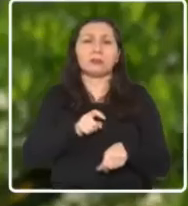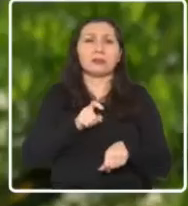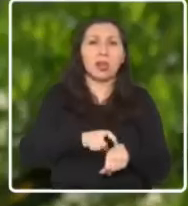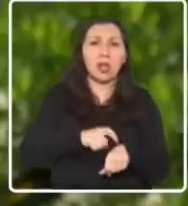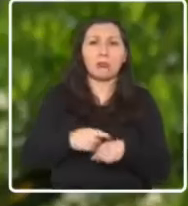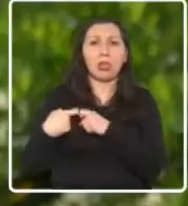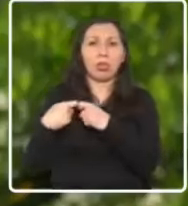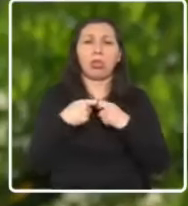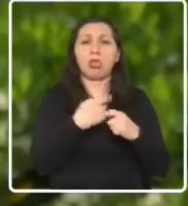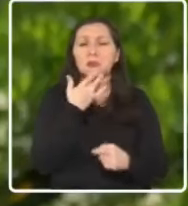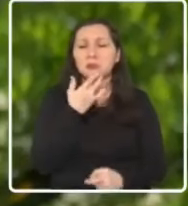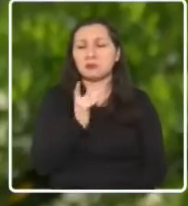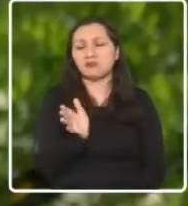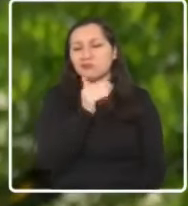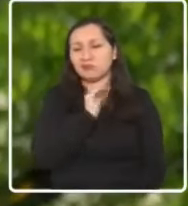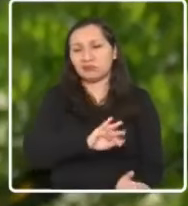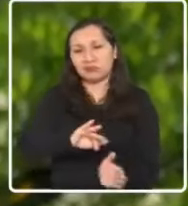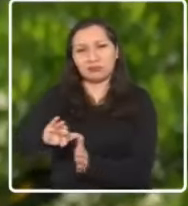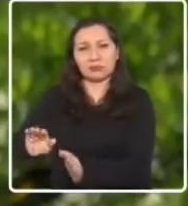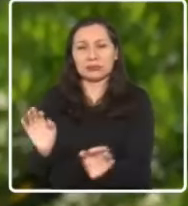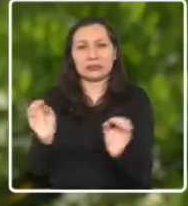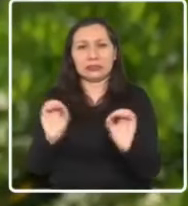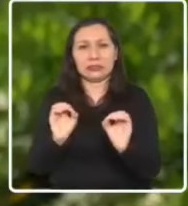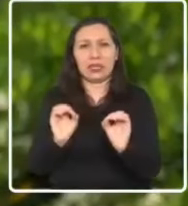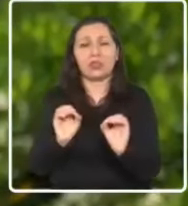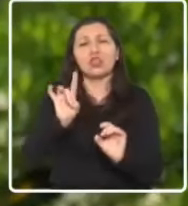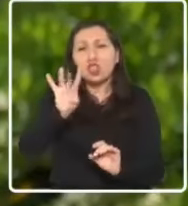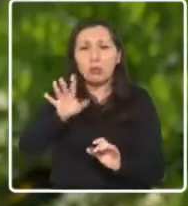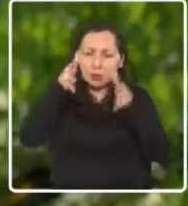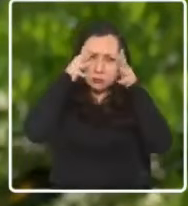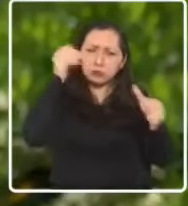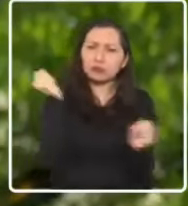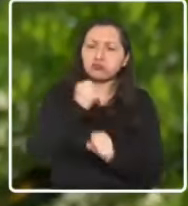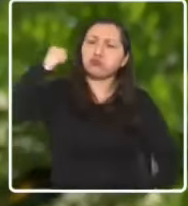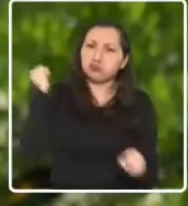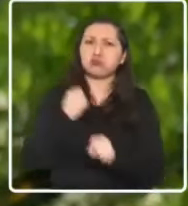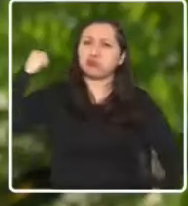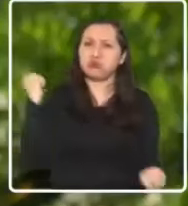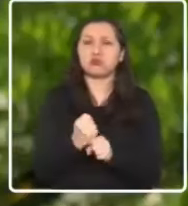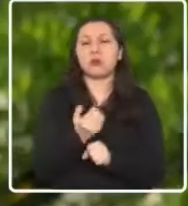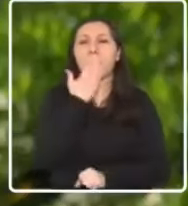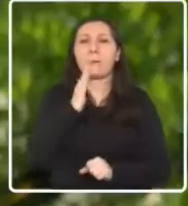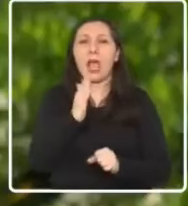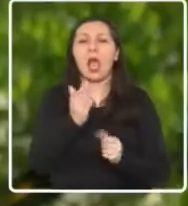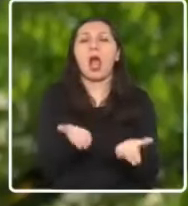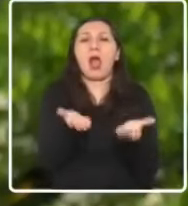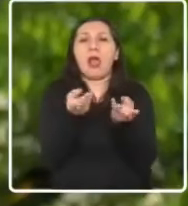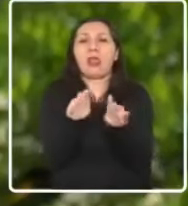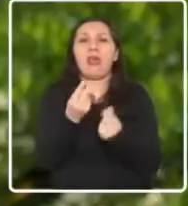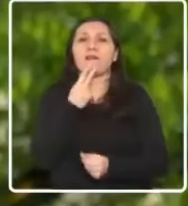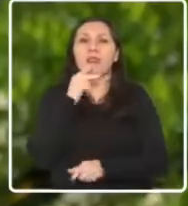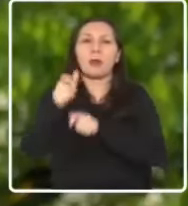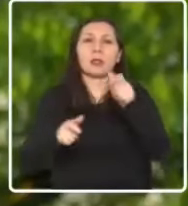pelea chica, ni nada que no sea trabajar duro por mejorar la calidad de vida